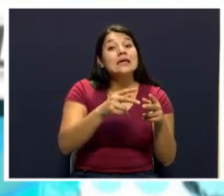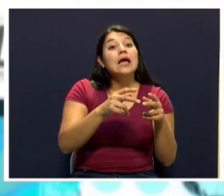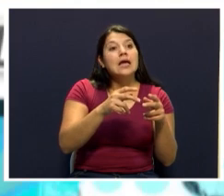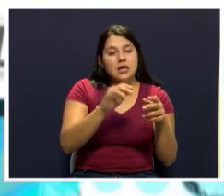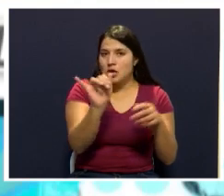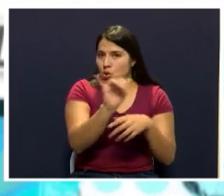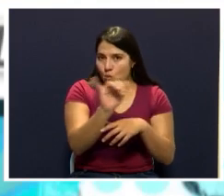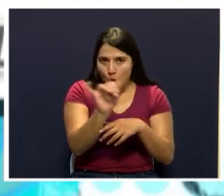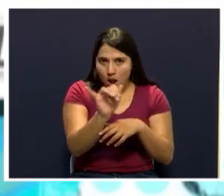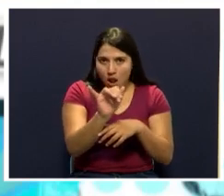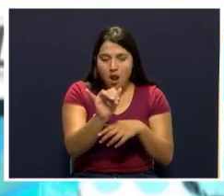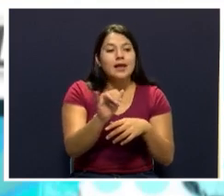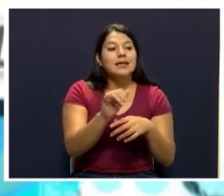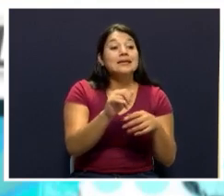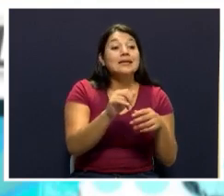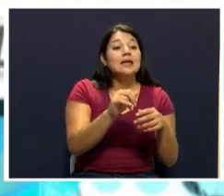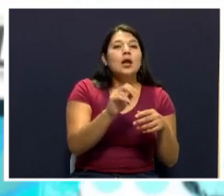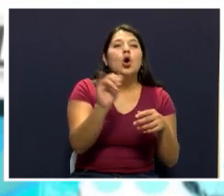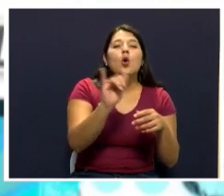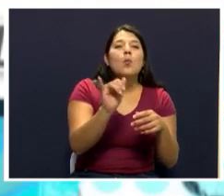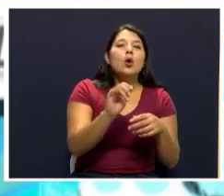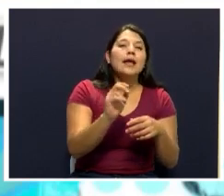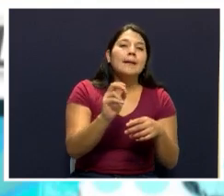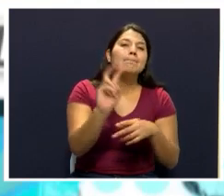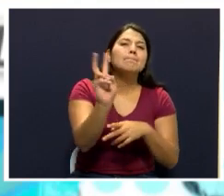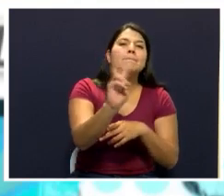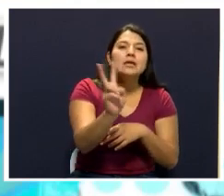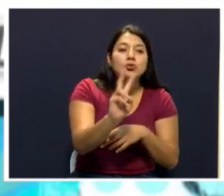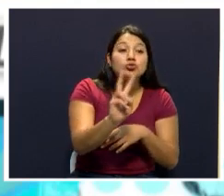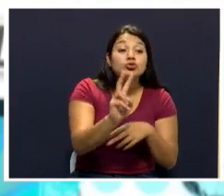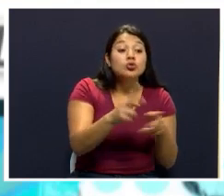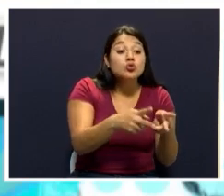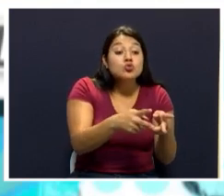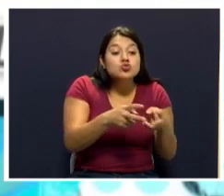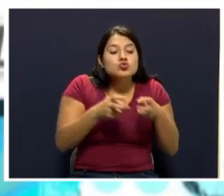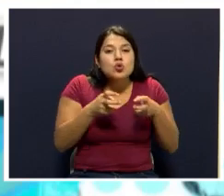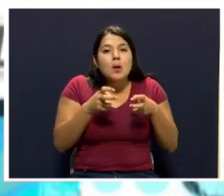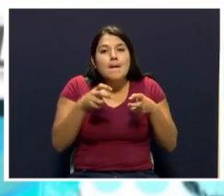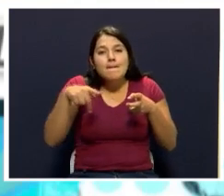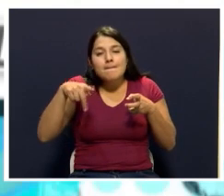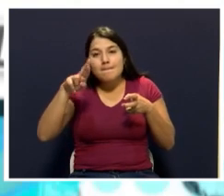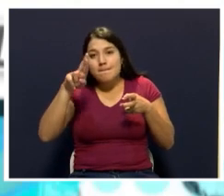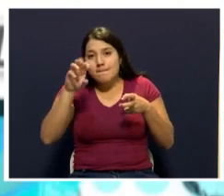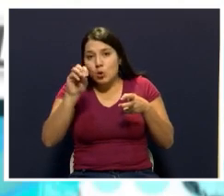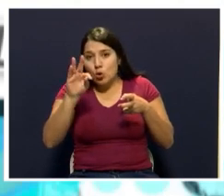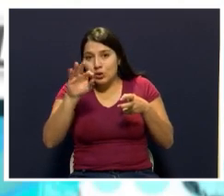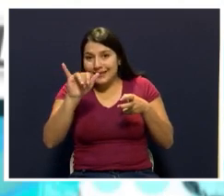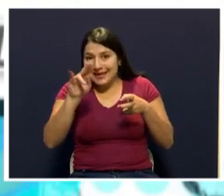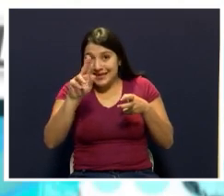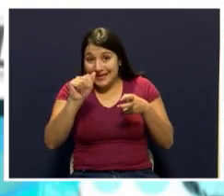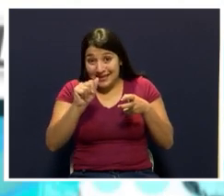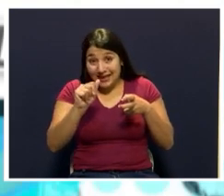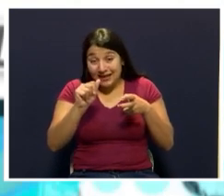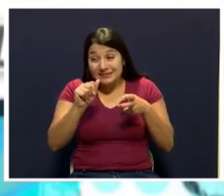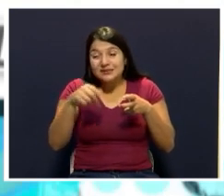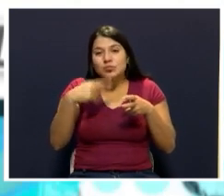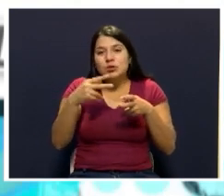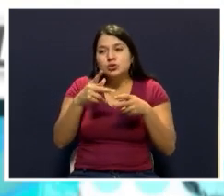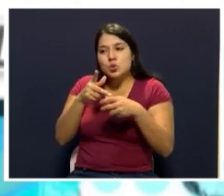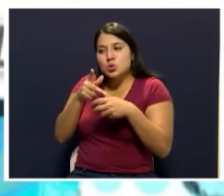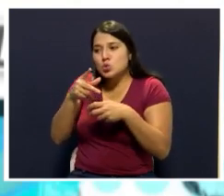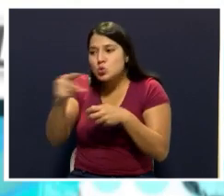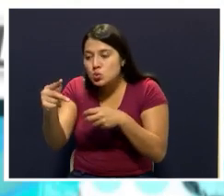respuesta inmune contra esas proteínas, y luego nosotros, como lo hacemos de manera rutinaria con el suero antiofídico, obtendríamos sangre